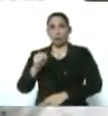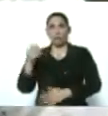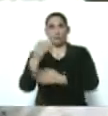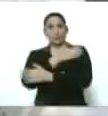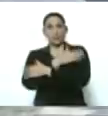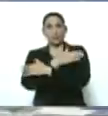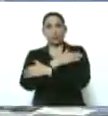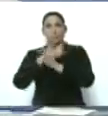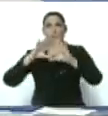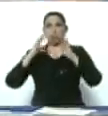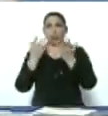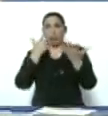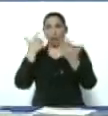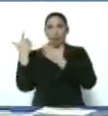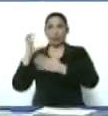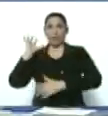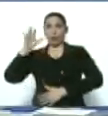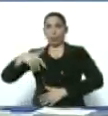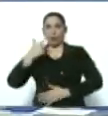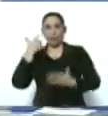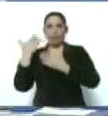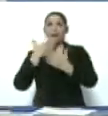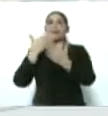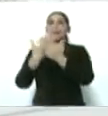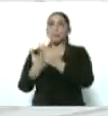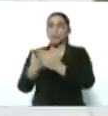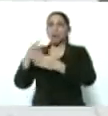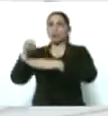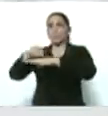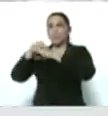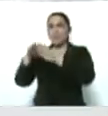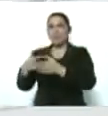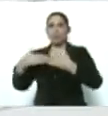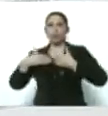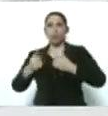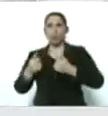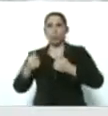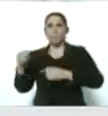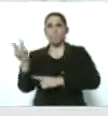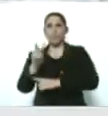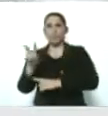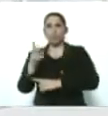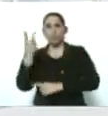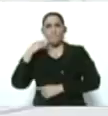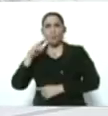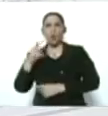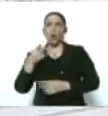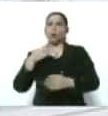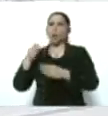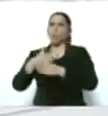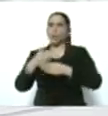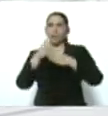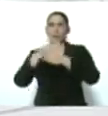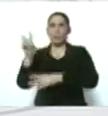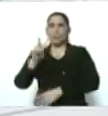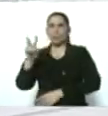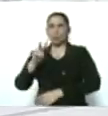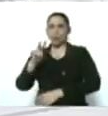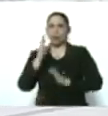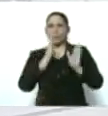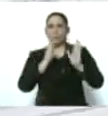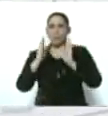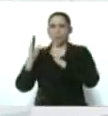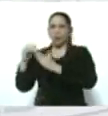está. Naguará, mi agradecimiento a Carlos Alvarado González, ministro de Salud, por compartir Venezuela, enfoque por etapas para